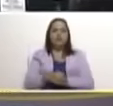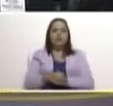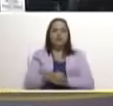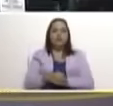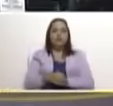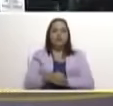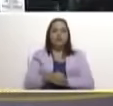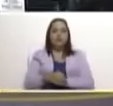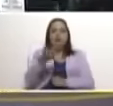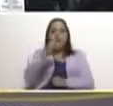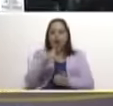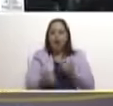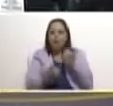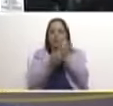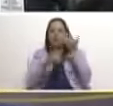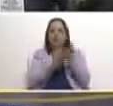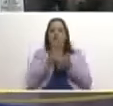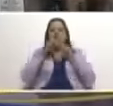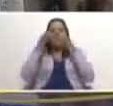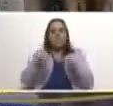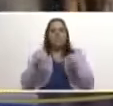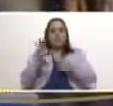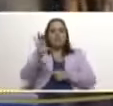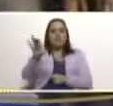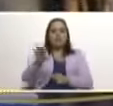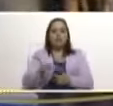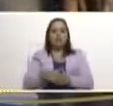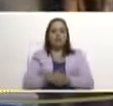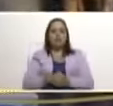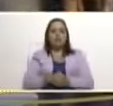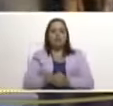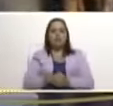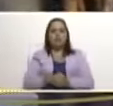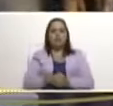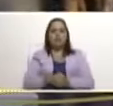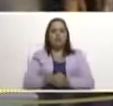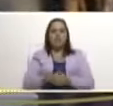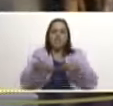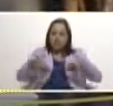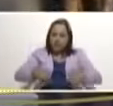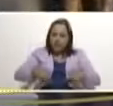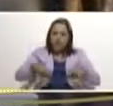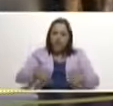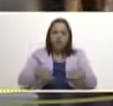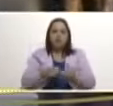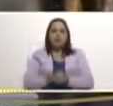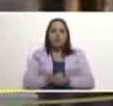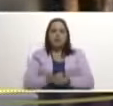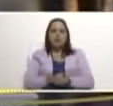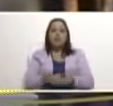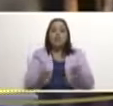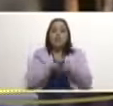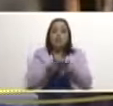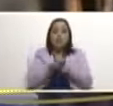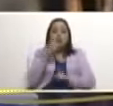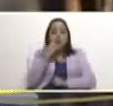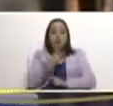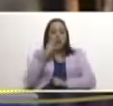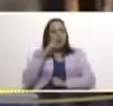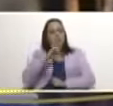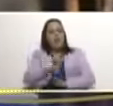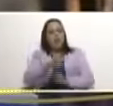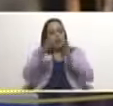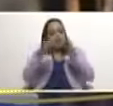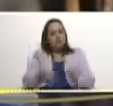creía en la verdad de la República y se esforzó como bueno por verla establecida.